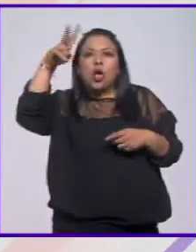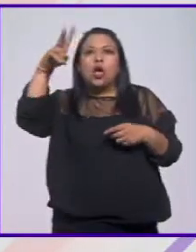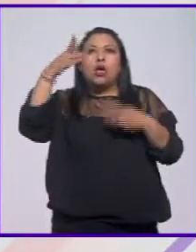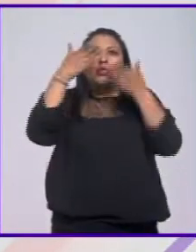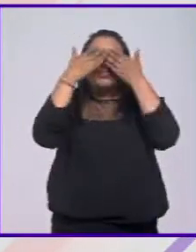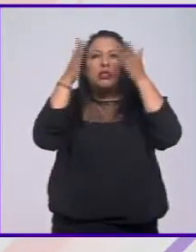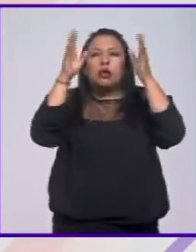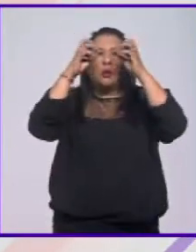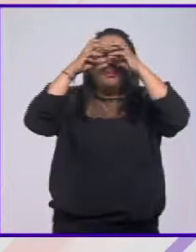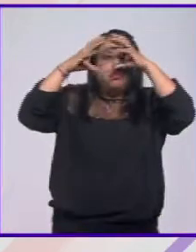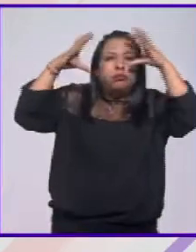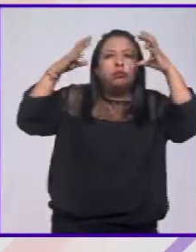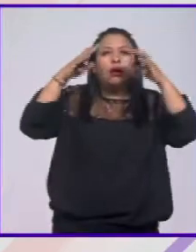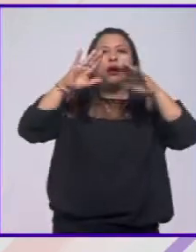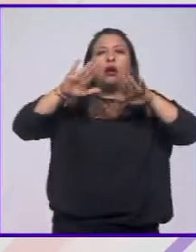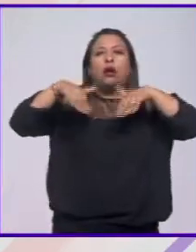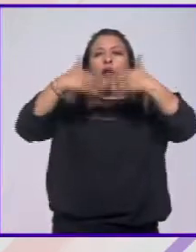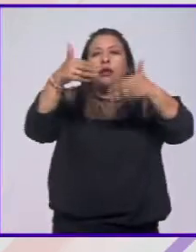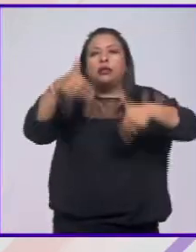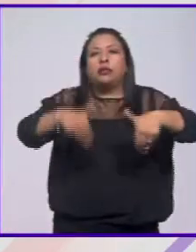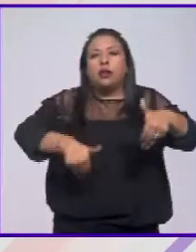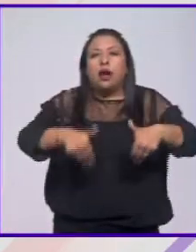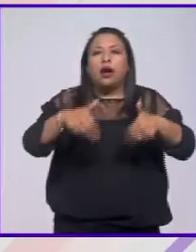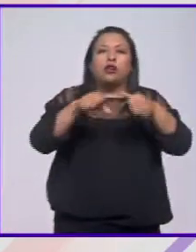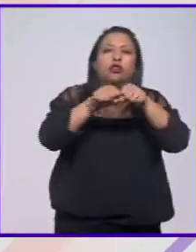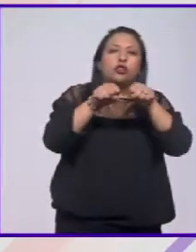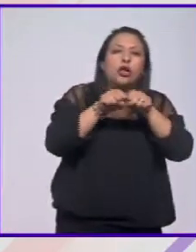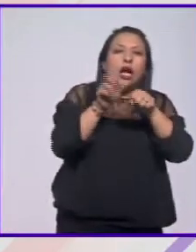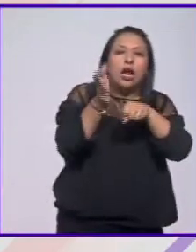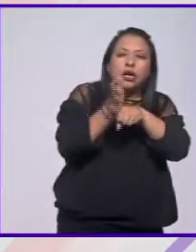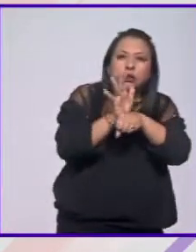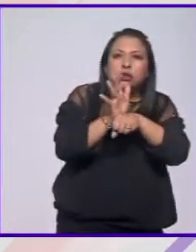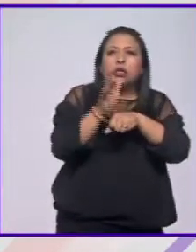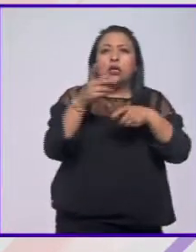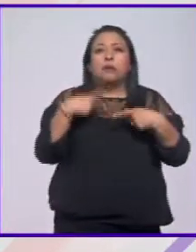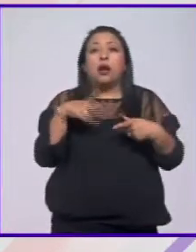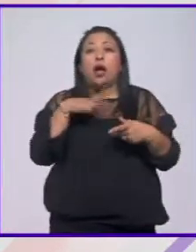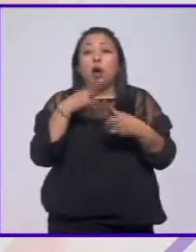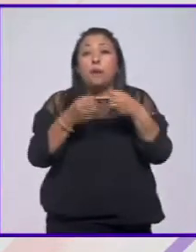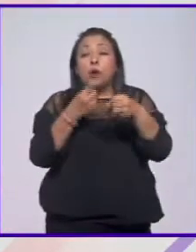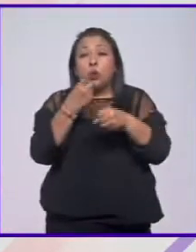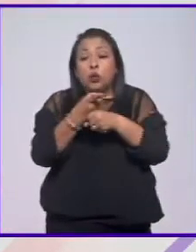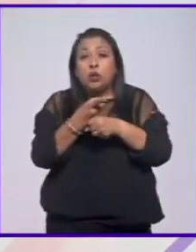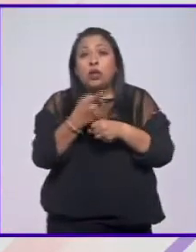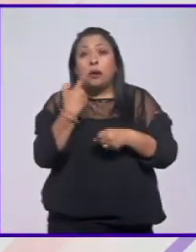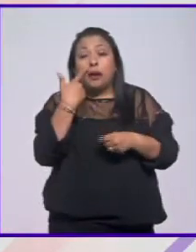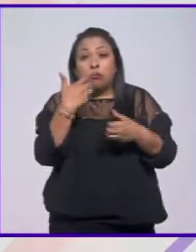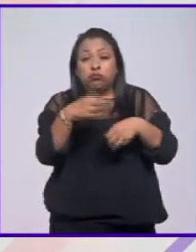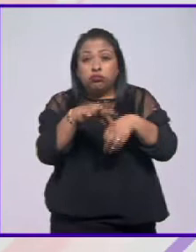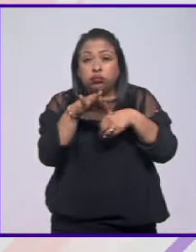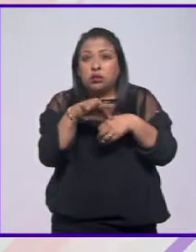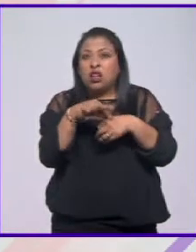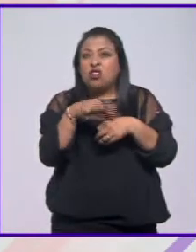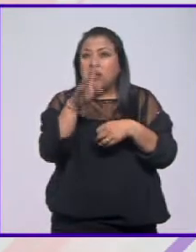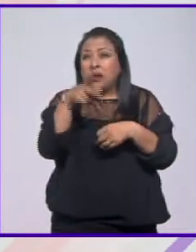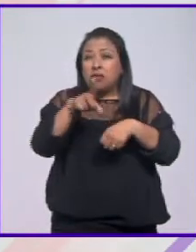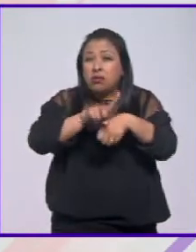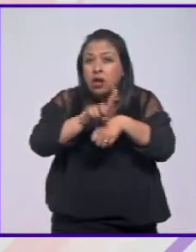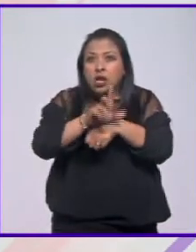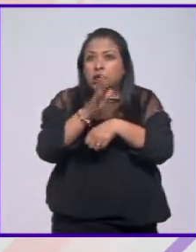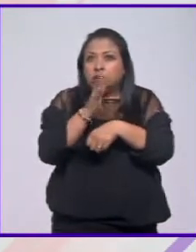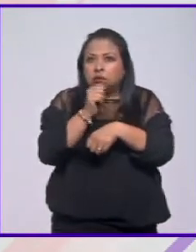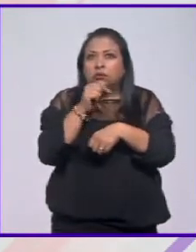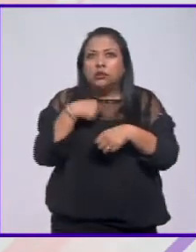a las salas de teatro, a las salas de cine, que la gente tenga oportunidad de vivir lo que no vive